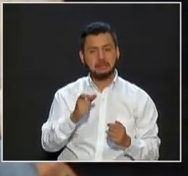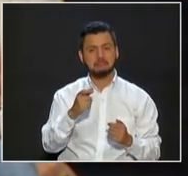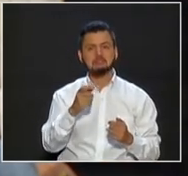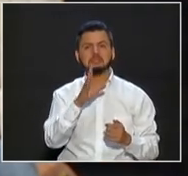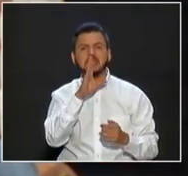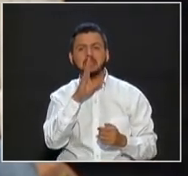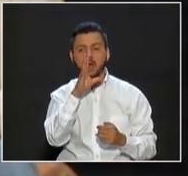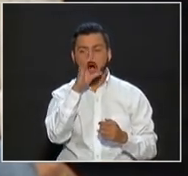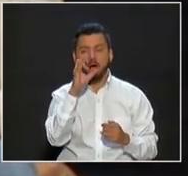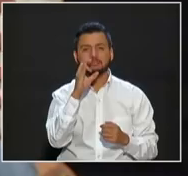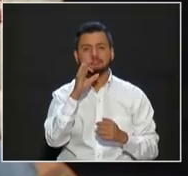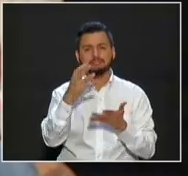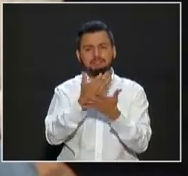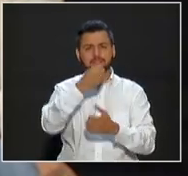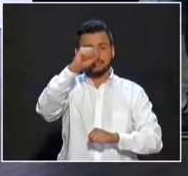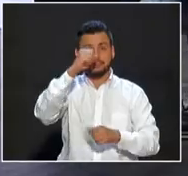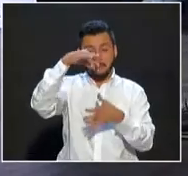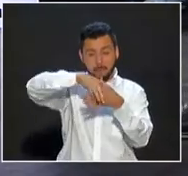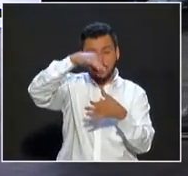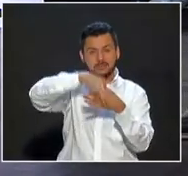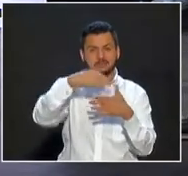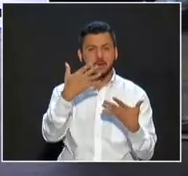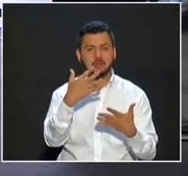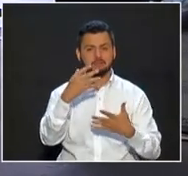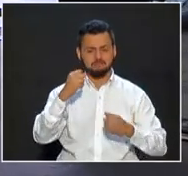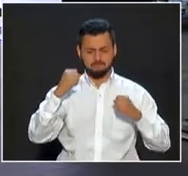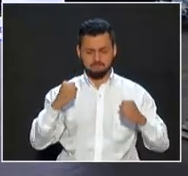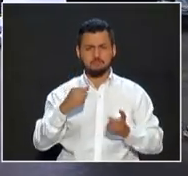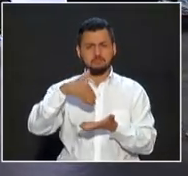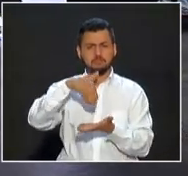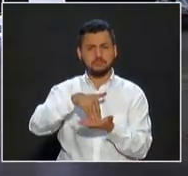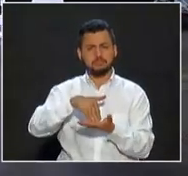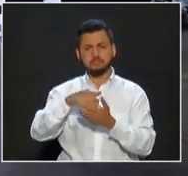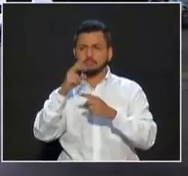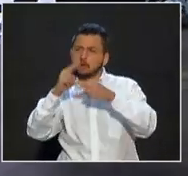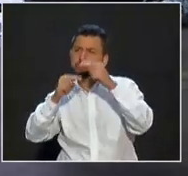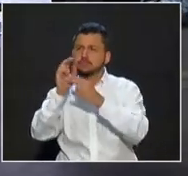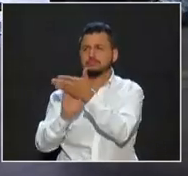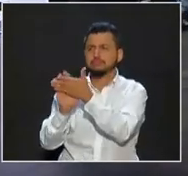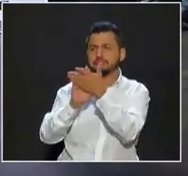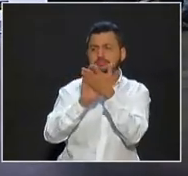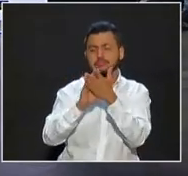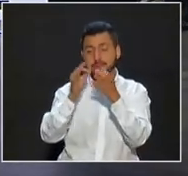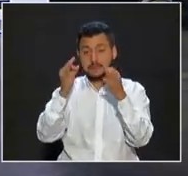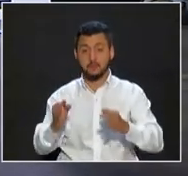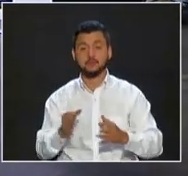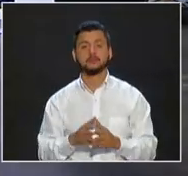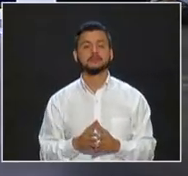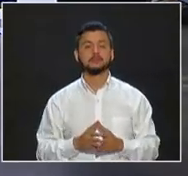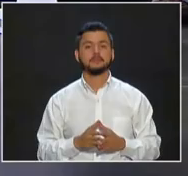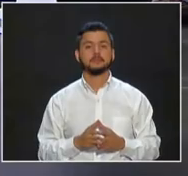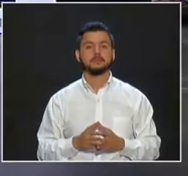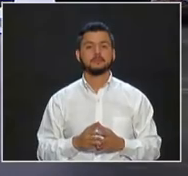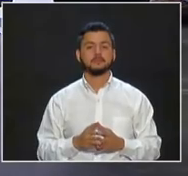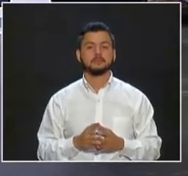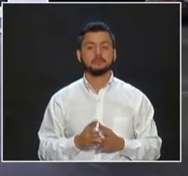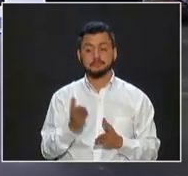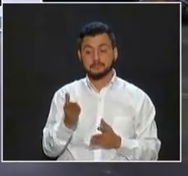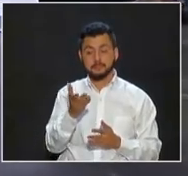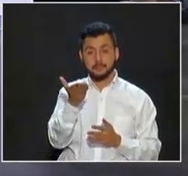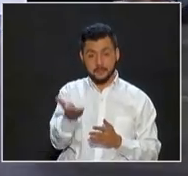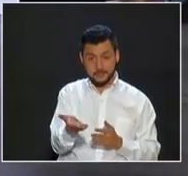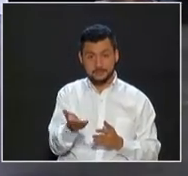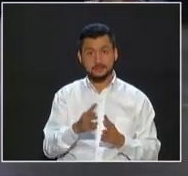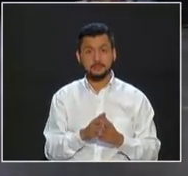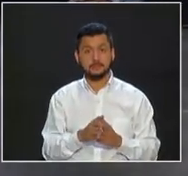esas labores desde el principio del empate ahora sí su minuto bueno yo yo nunca hablé de calificativos de que me oirá a